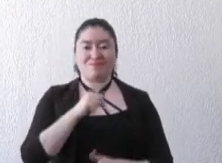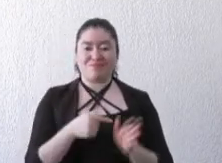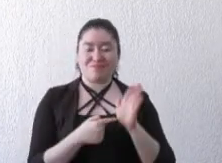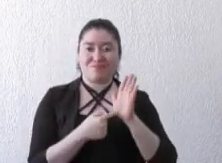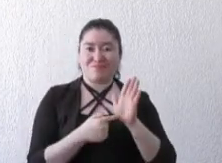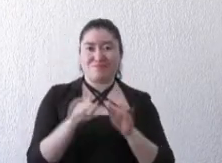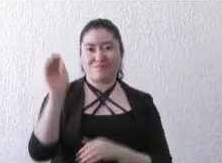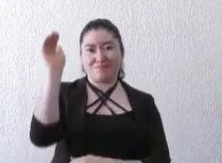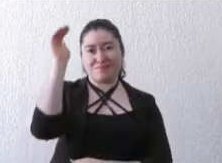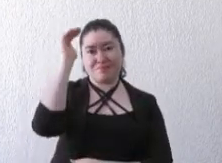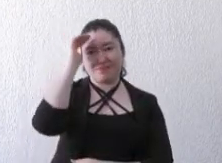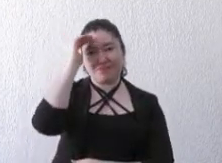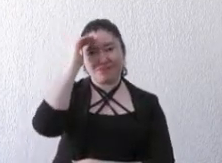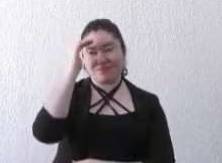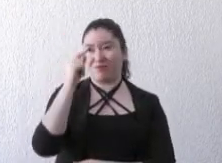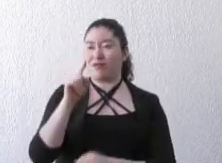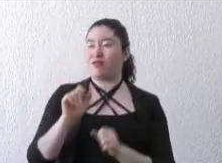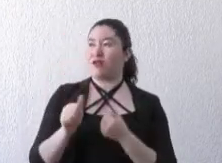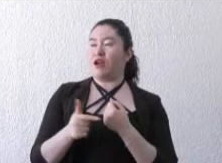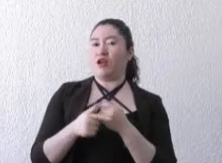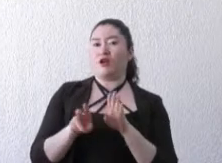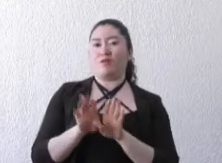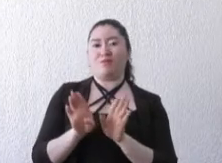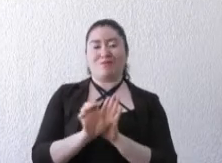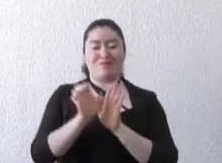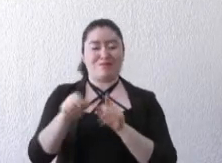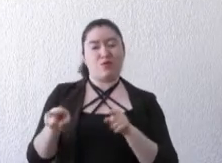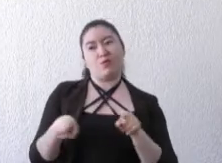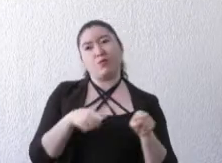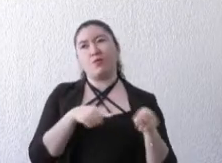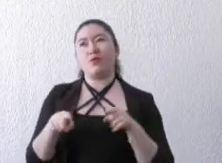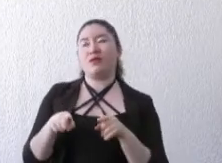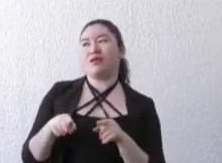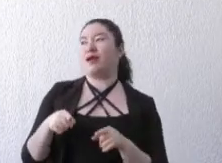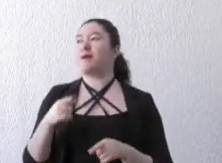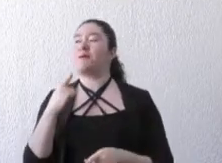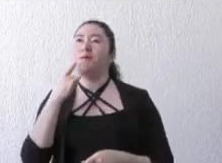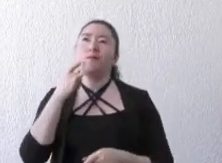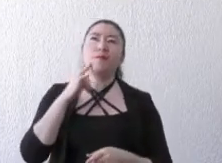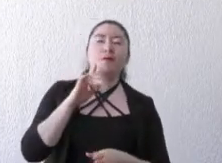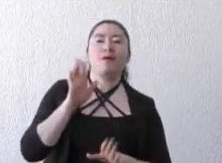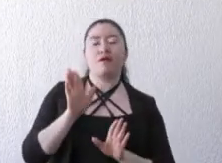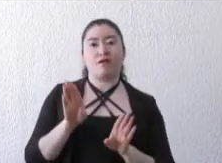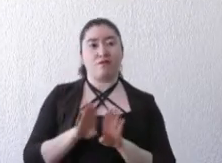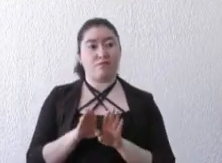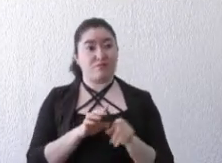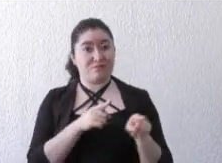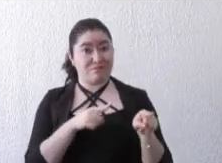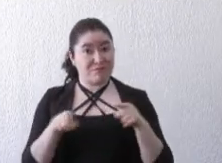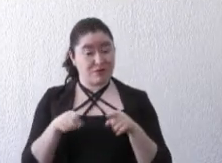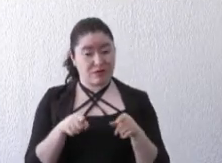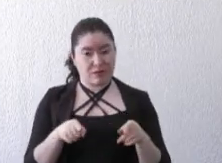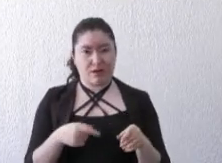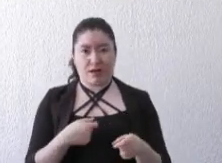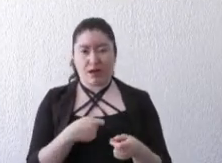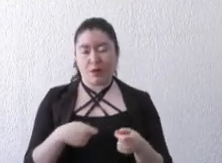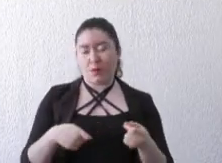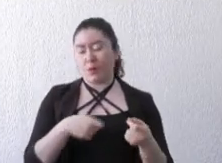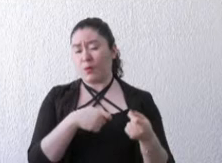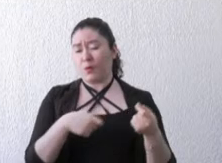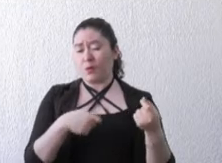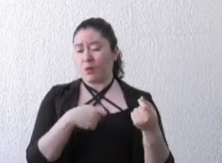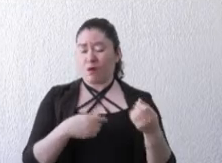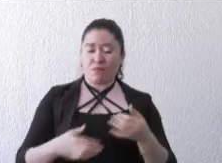cabeza, cuando están experimentando en términos musicales, digamos, no música clásica, lo